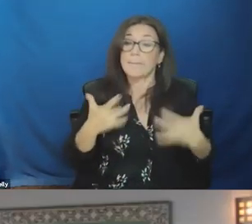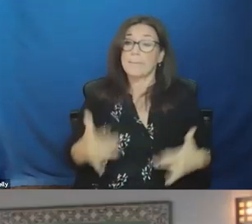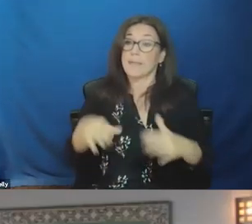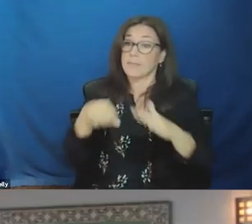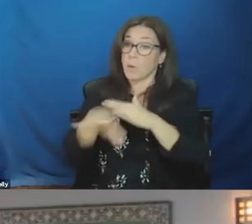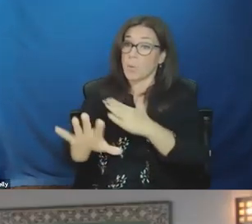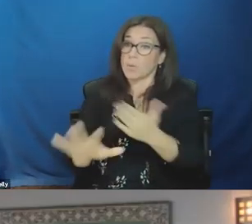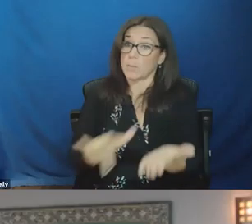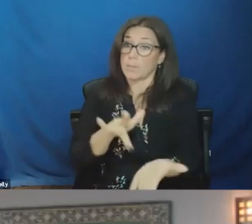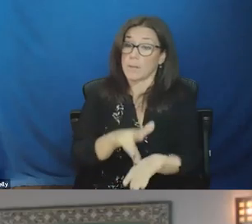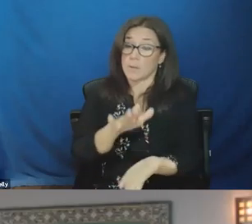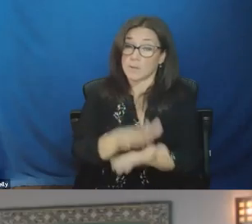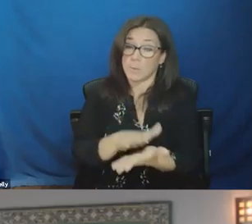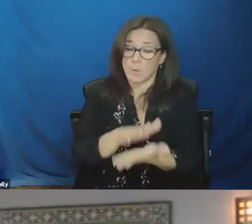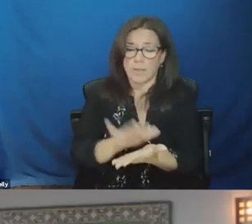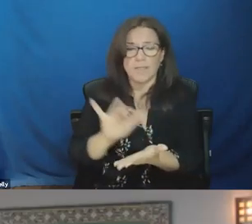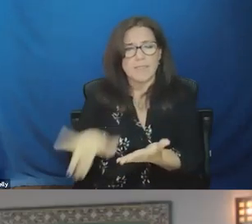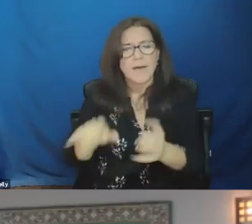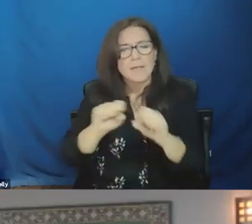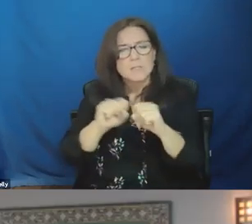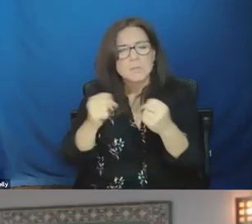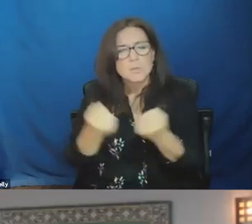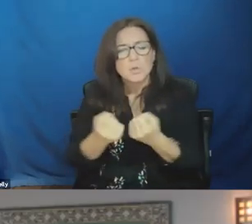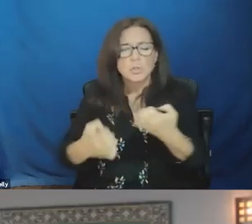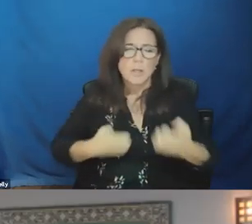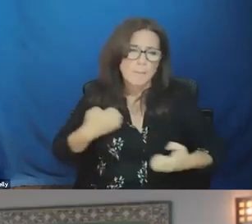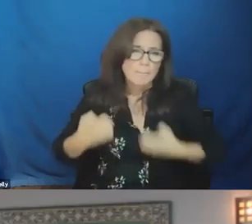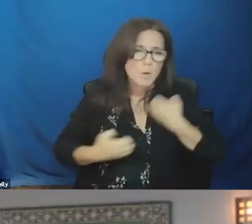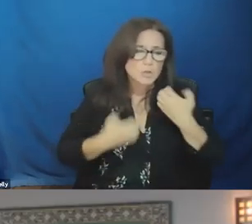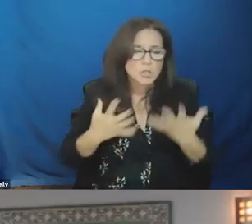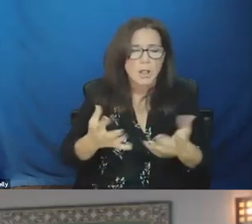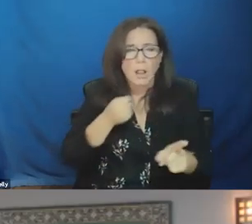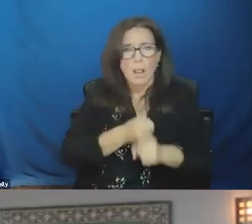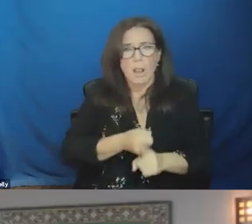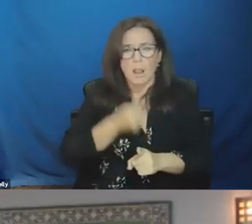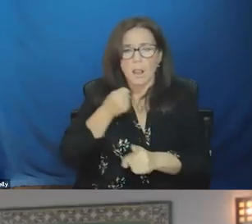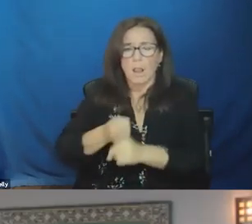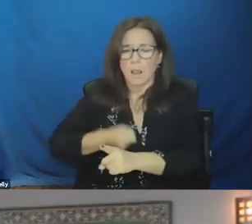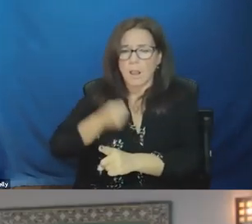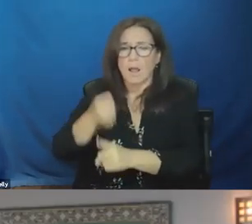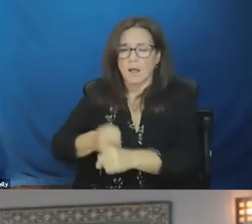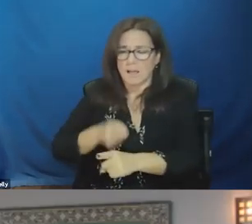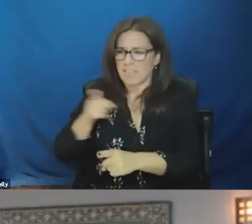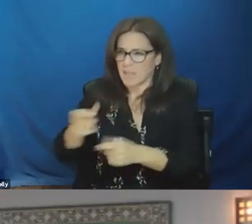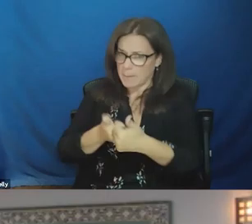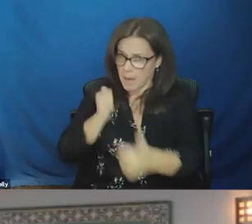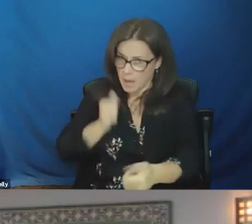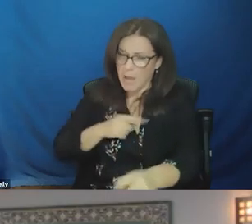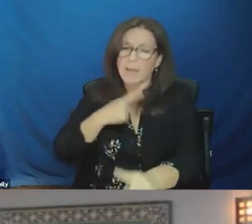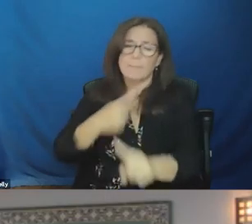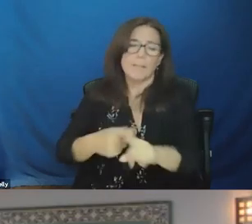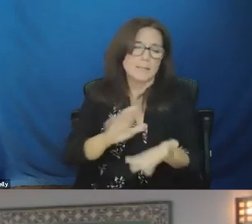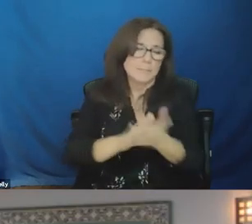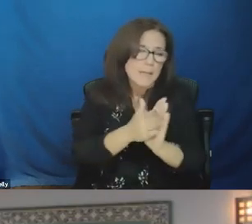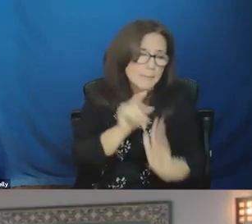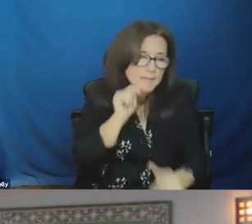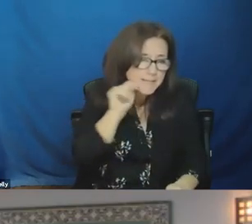para el tercer grado entonces ya cuando ellos llegan a la adolescencia oa la escuela